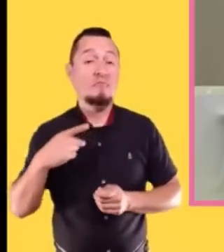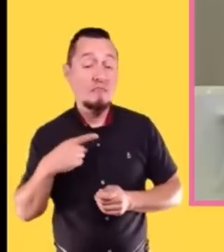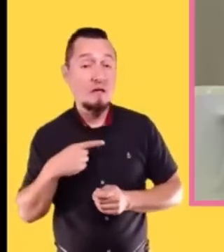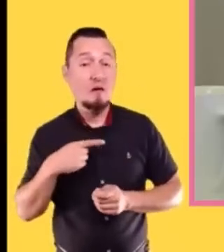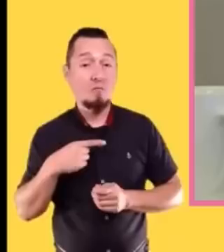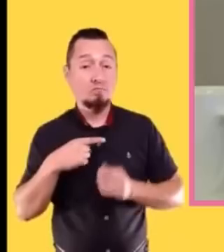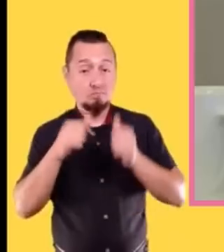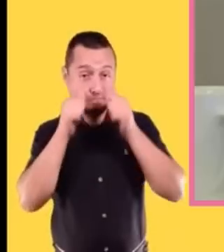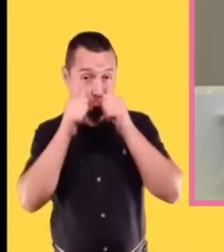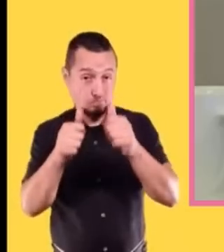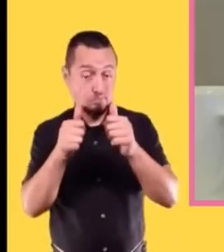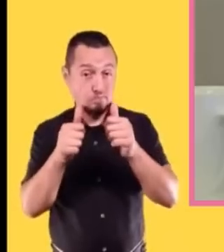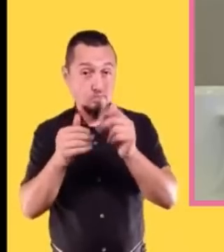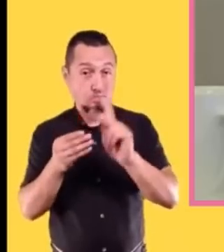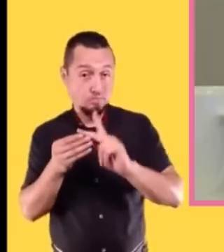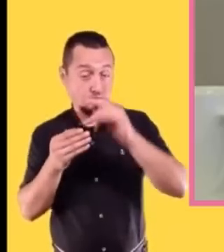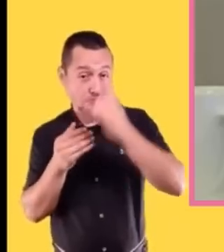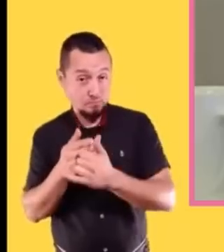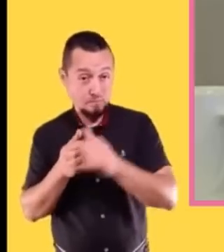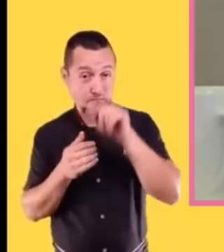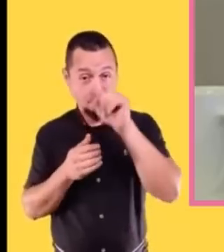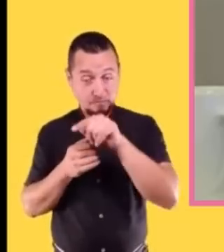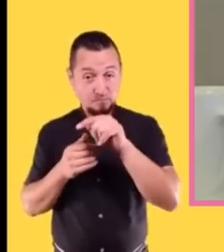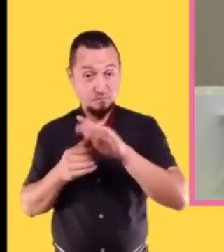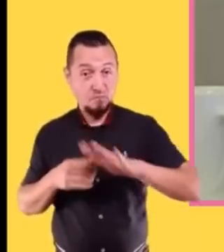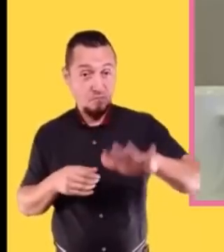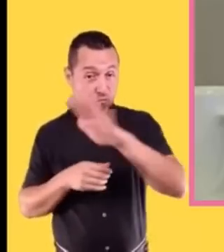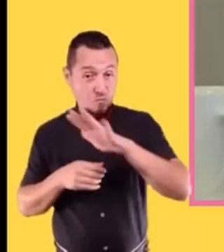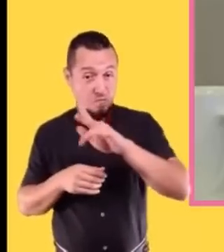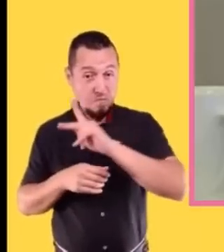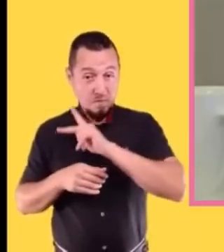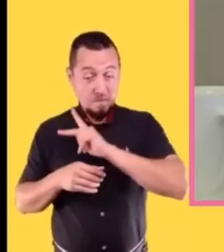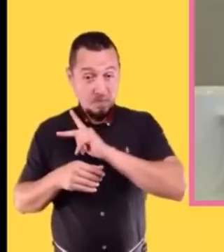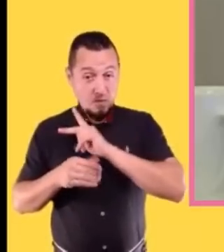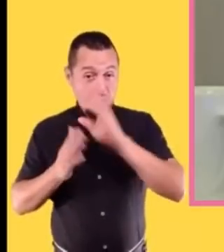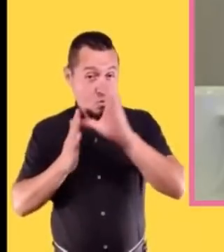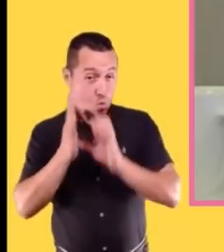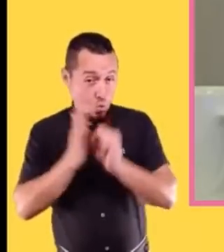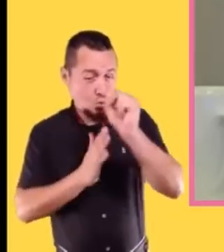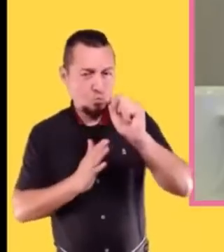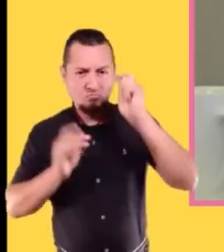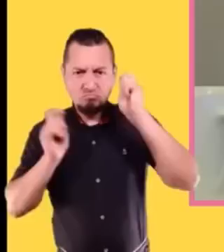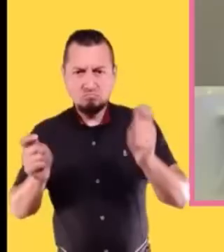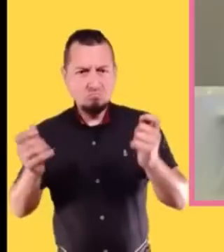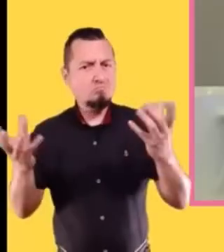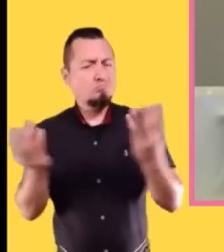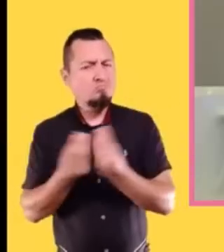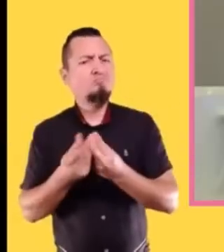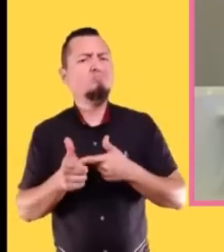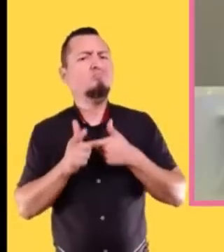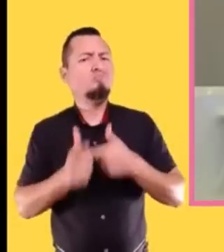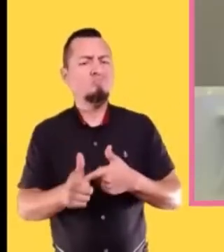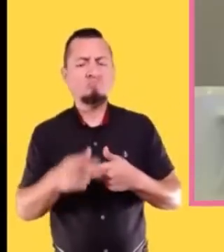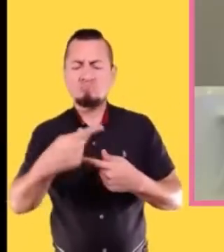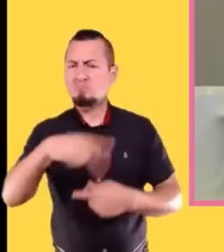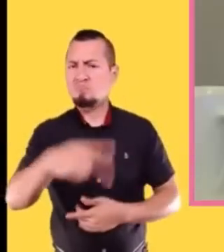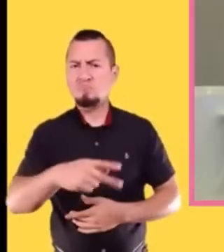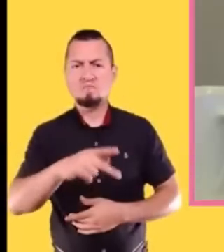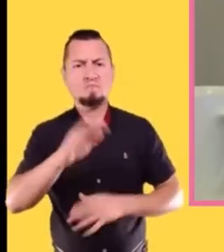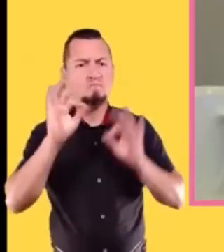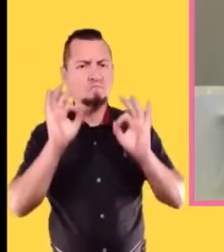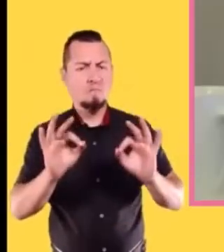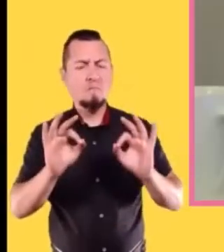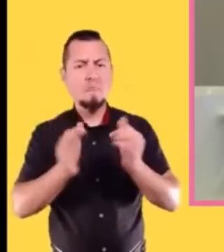Ese proyecto educativo en el ámbito de nuestra competencia constitucional está vigente y será el proyecto educativo que oriente